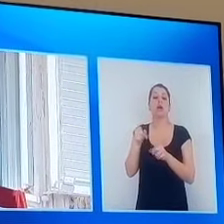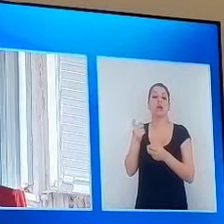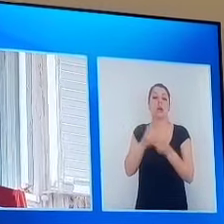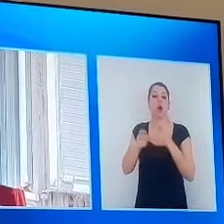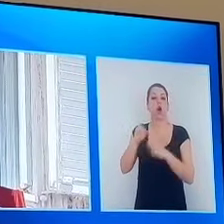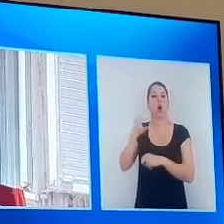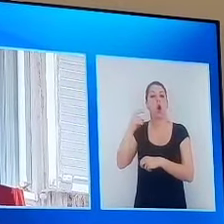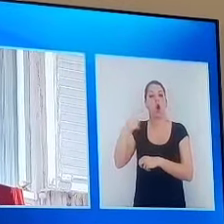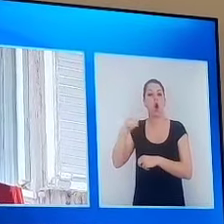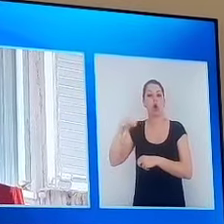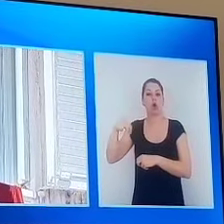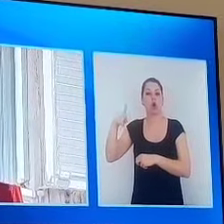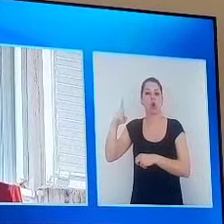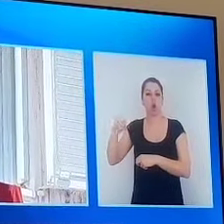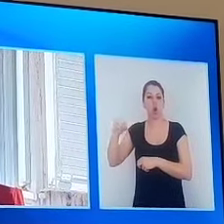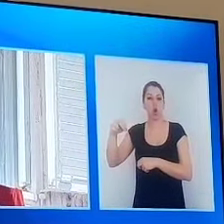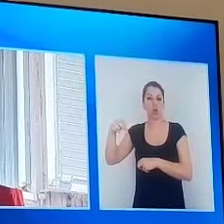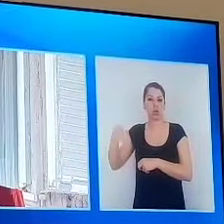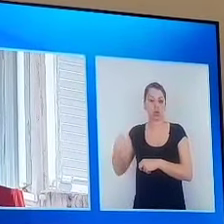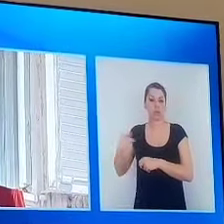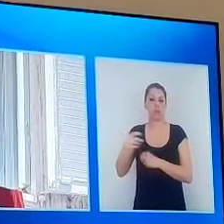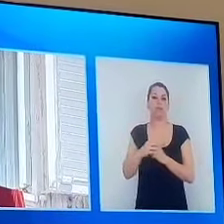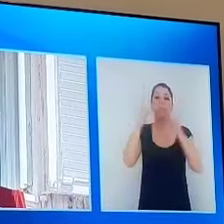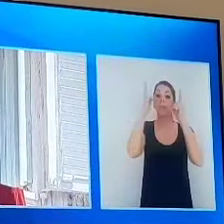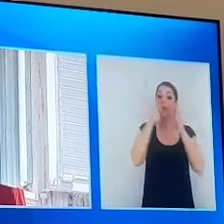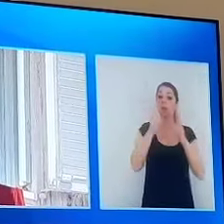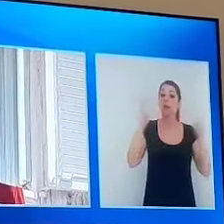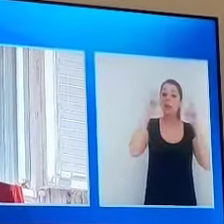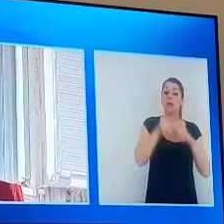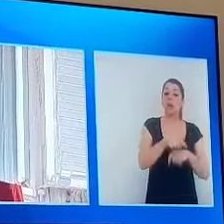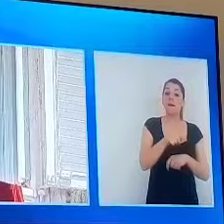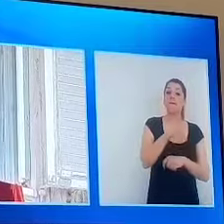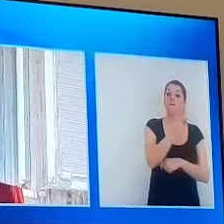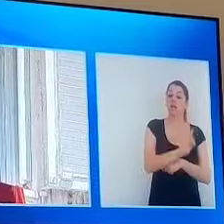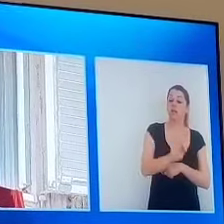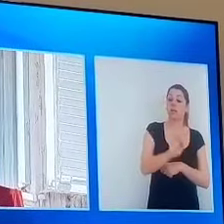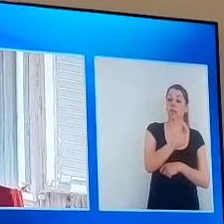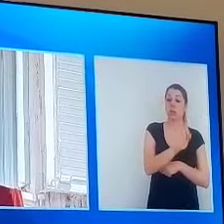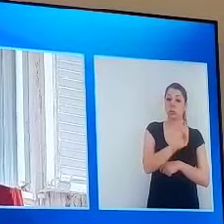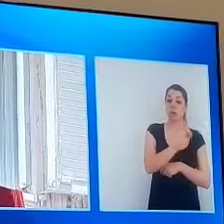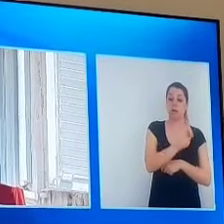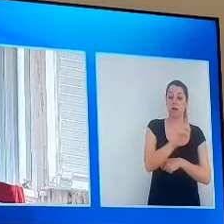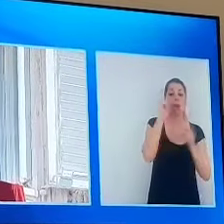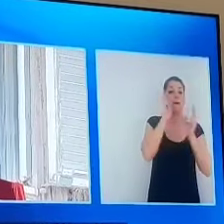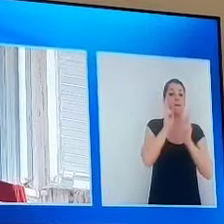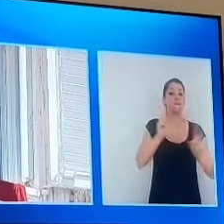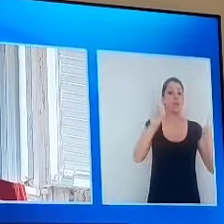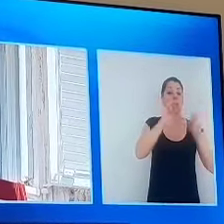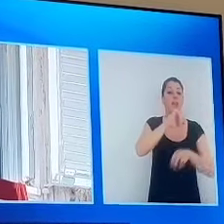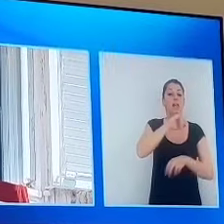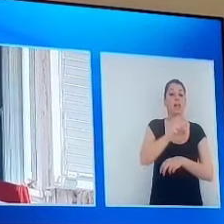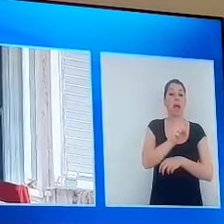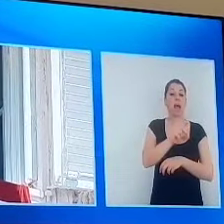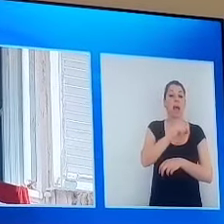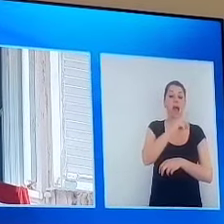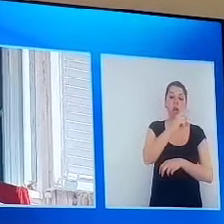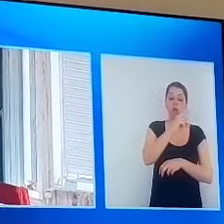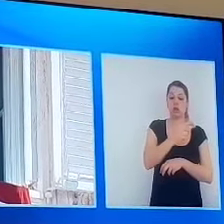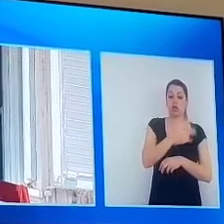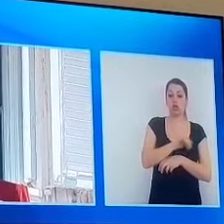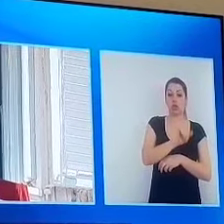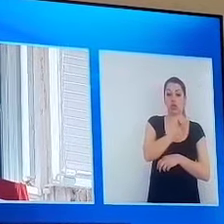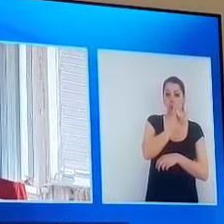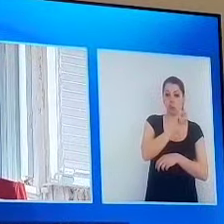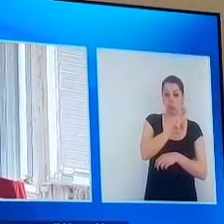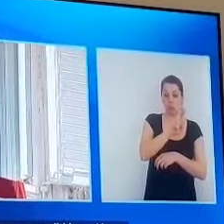Monseñor Francisco, Francesco Xavier Bustillo, Véscovo de Iacho, Monseñor